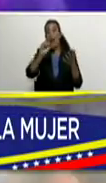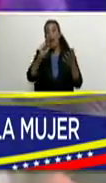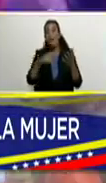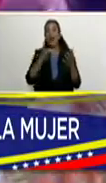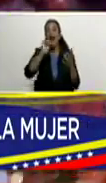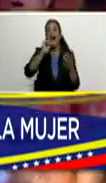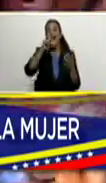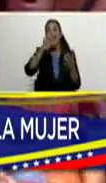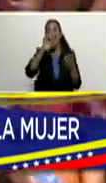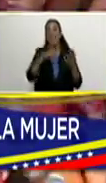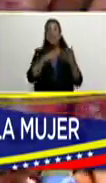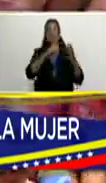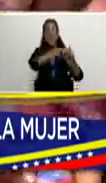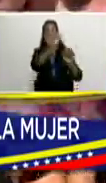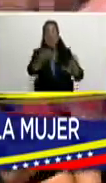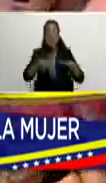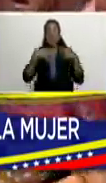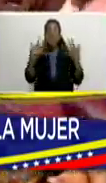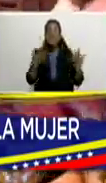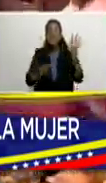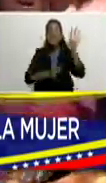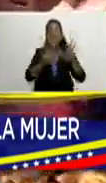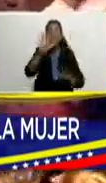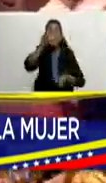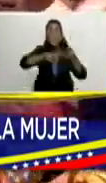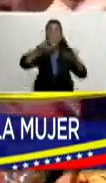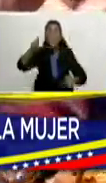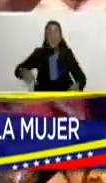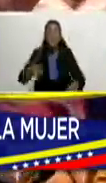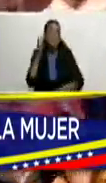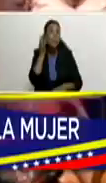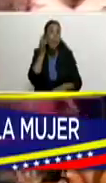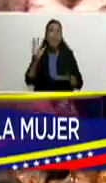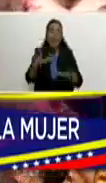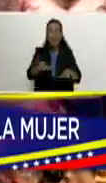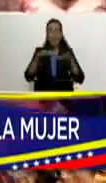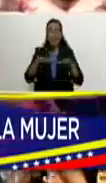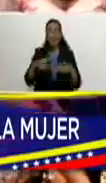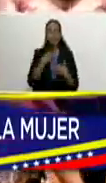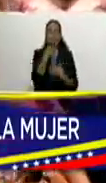Aleida Ávila. Un aplauso a estas mujeres de este coro maravilloso.